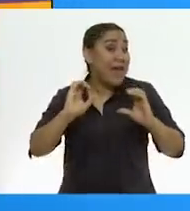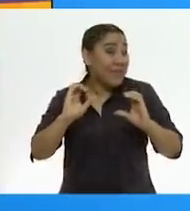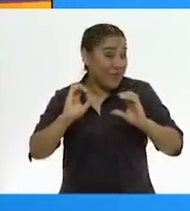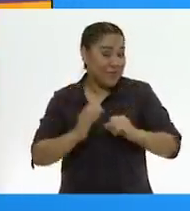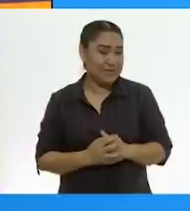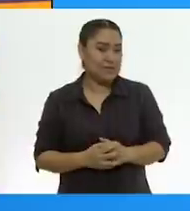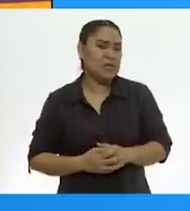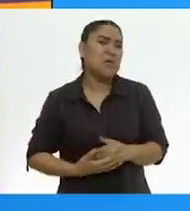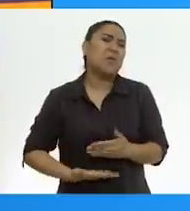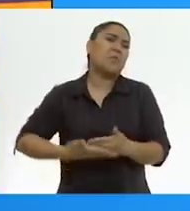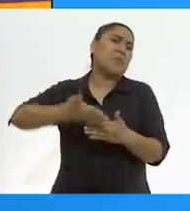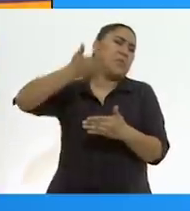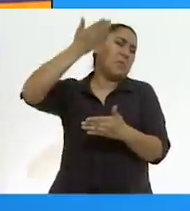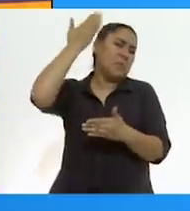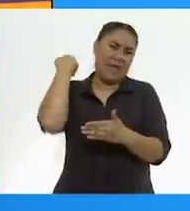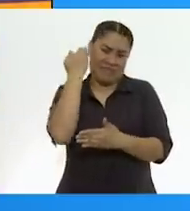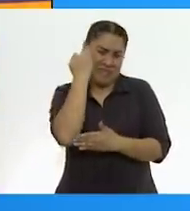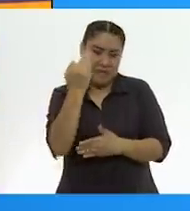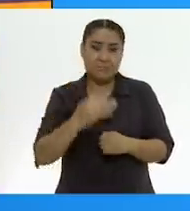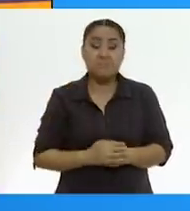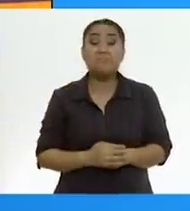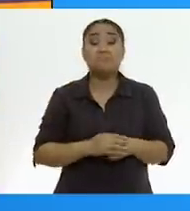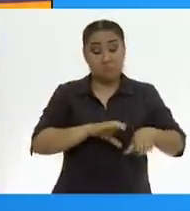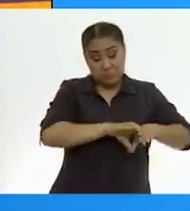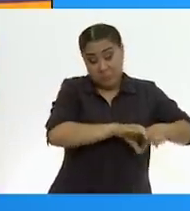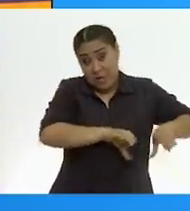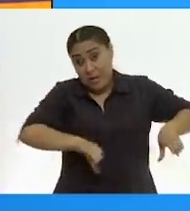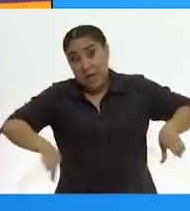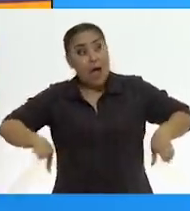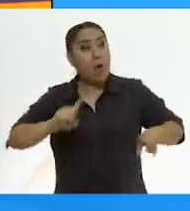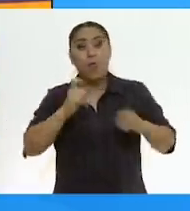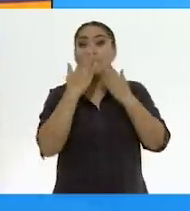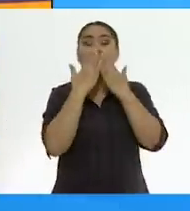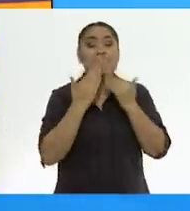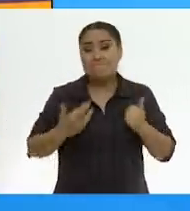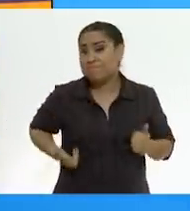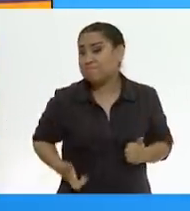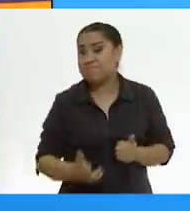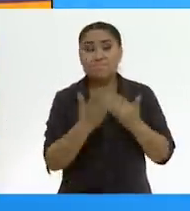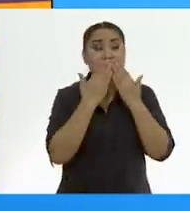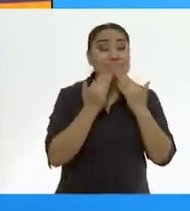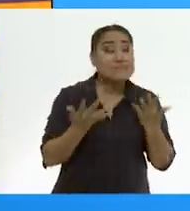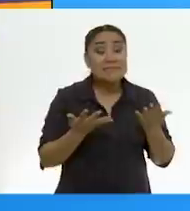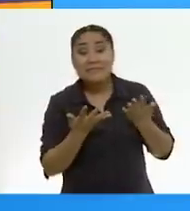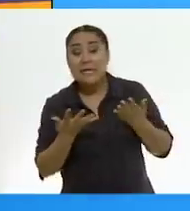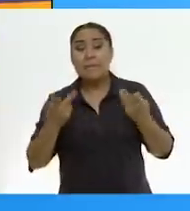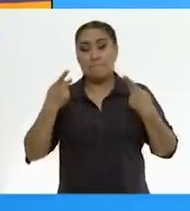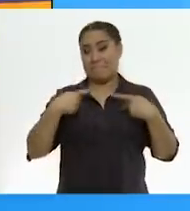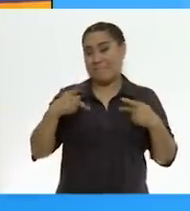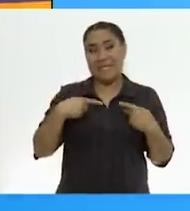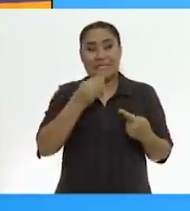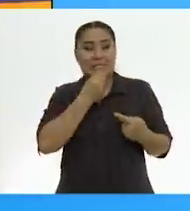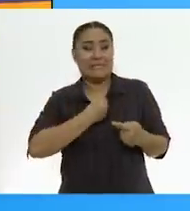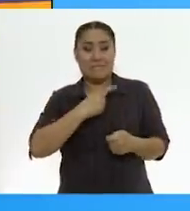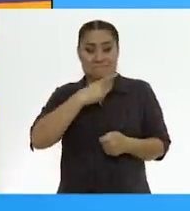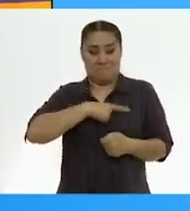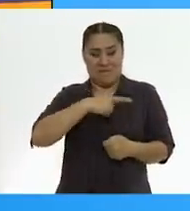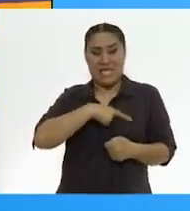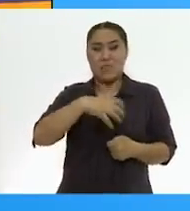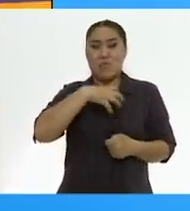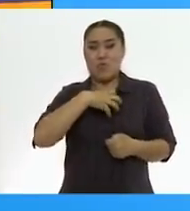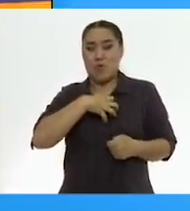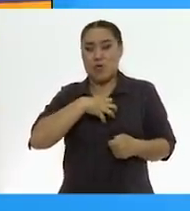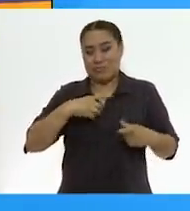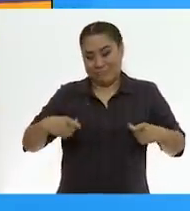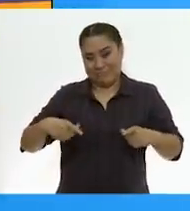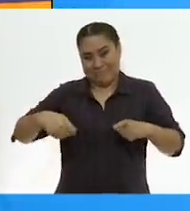Hace mucho tiempo, cuando no había tuberías ni drenajes, la gente hacía pipí y popó en una basílica. Y